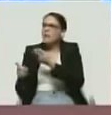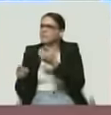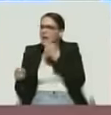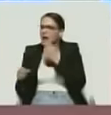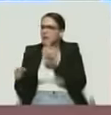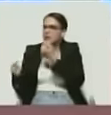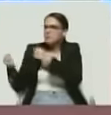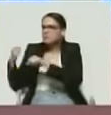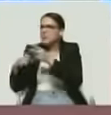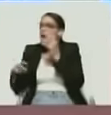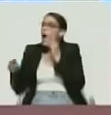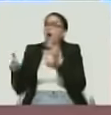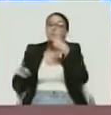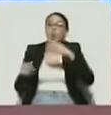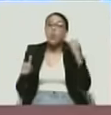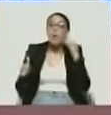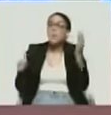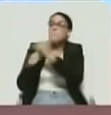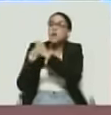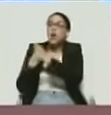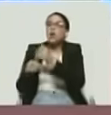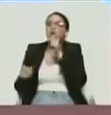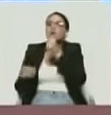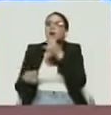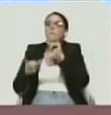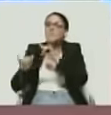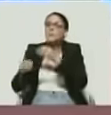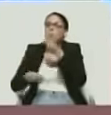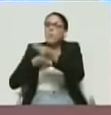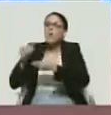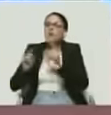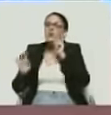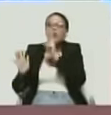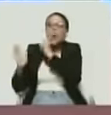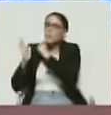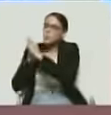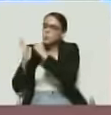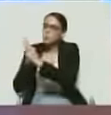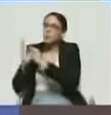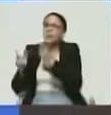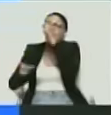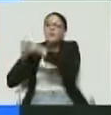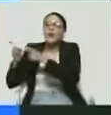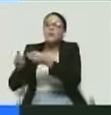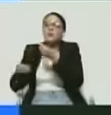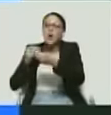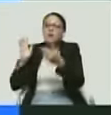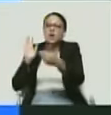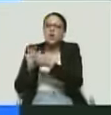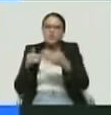es público y notorio la identidad de las personas que supuestamente participan en eso. Nosotros